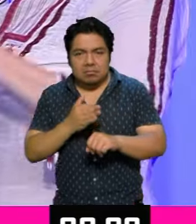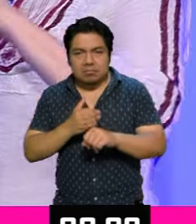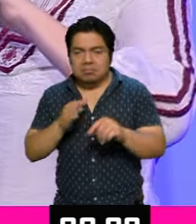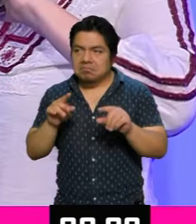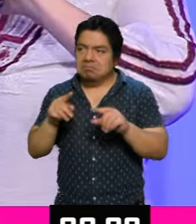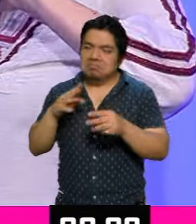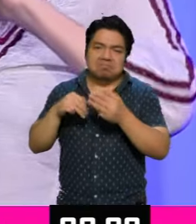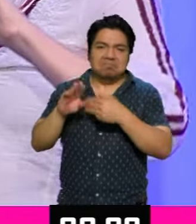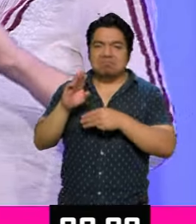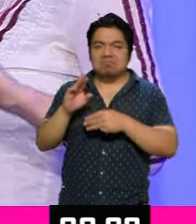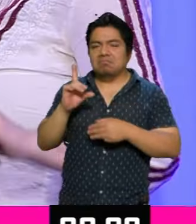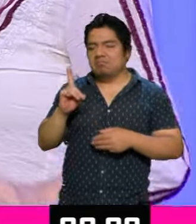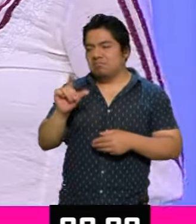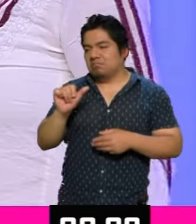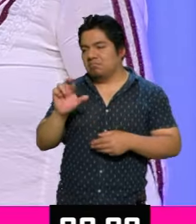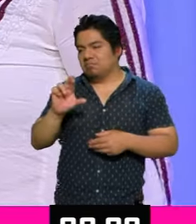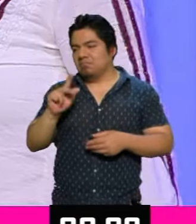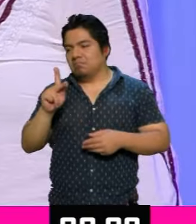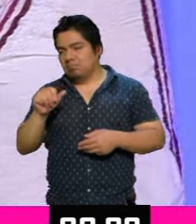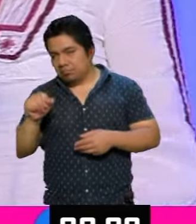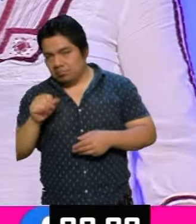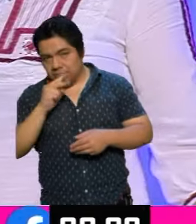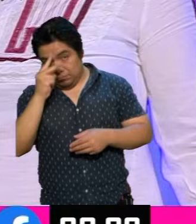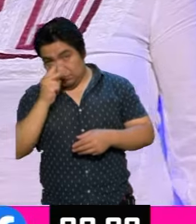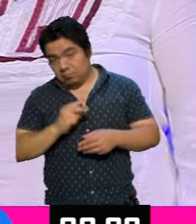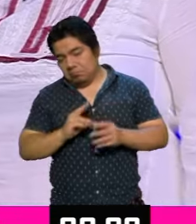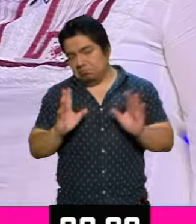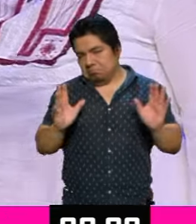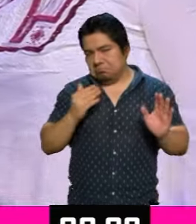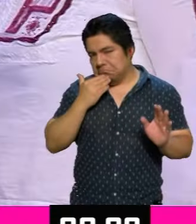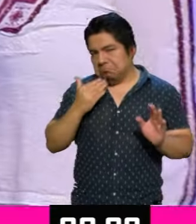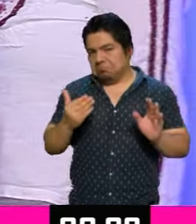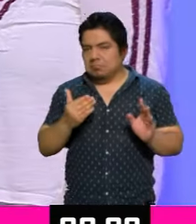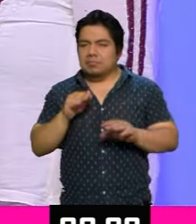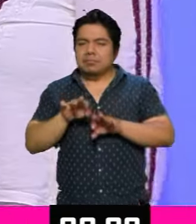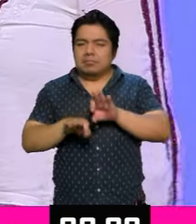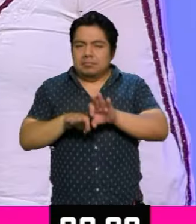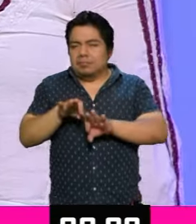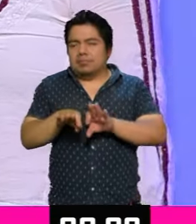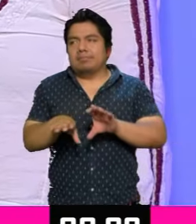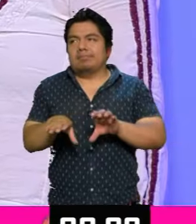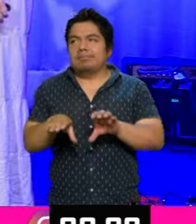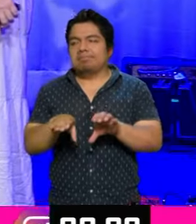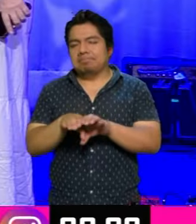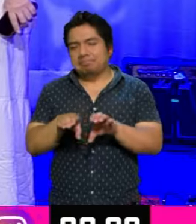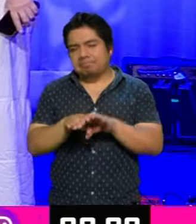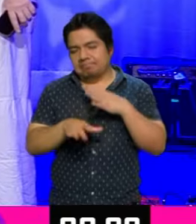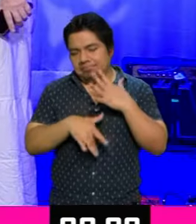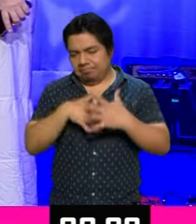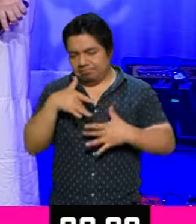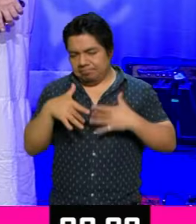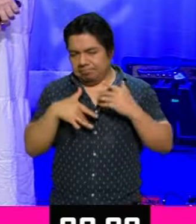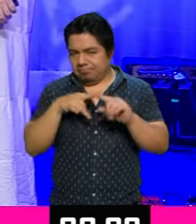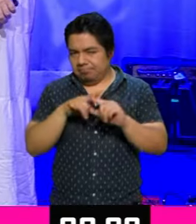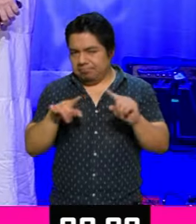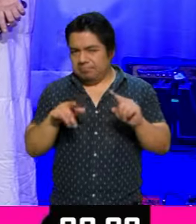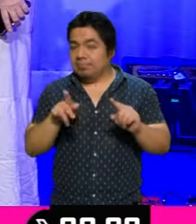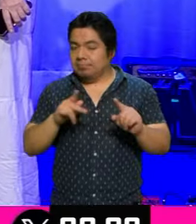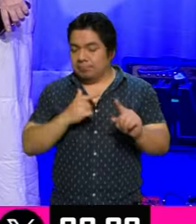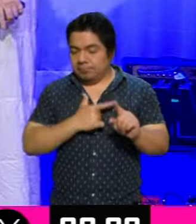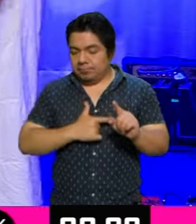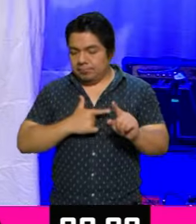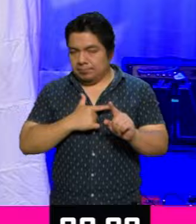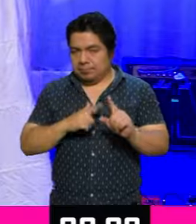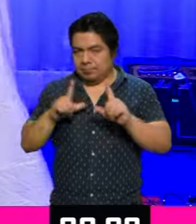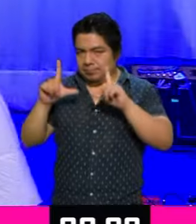mundo el darks mexicano. El darks. Sí, pues sí, tratamos de hacer algo un poquito que lo que nos gusta. Qué chido. Voy a tomando la